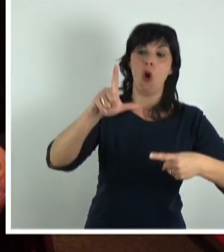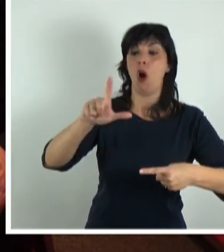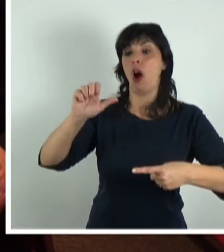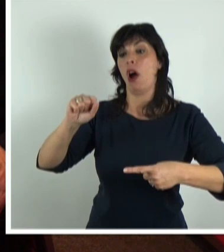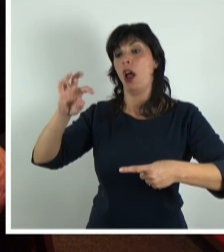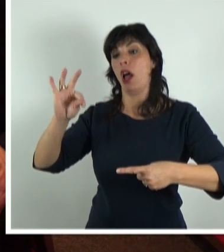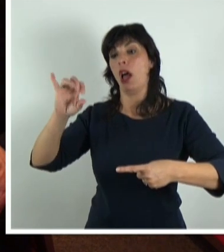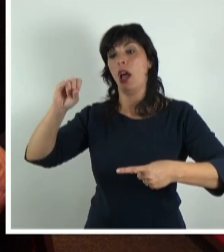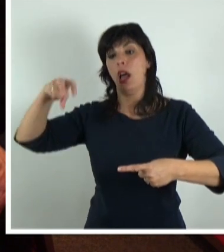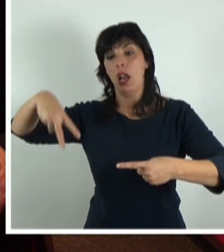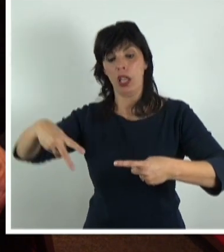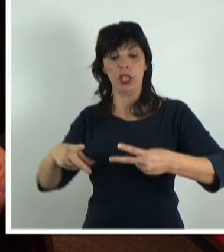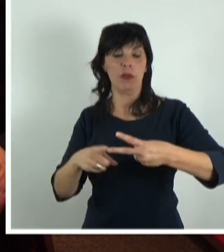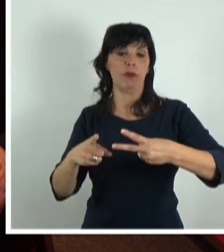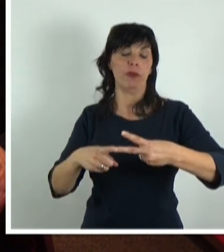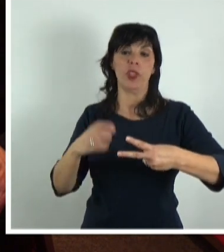en griego, en hebreo.